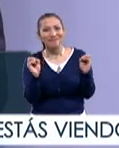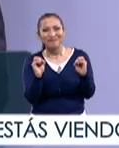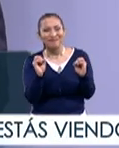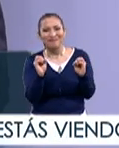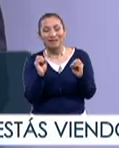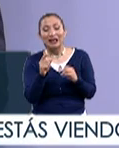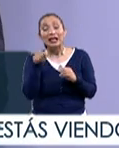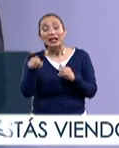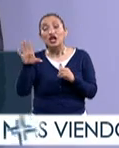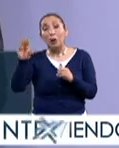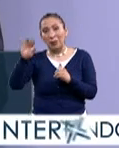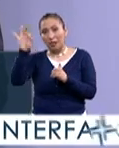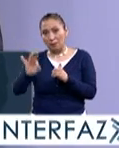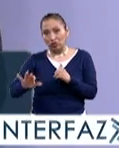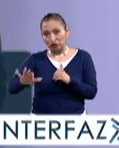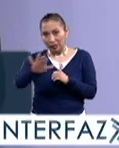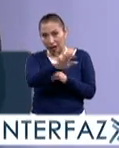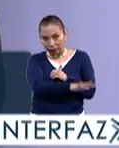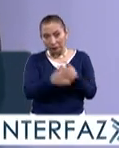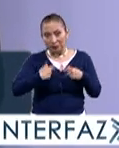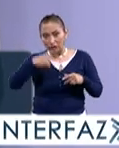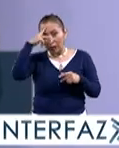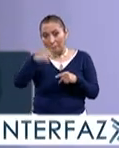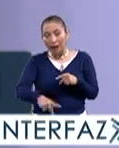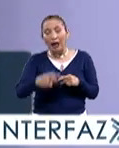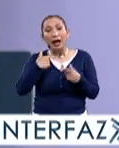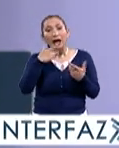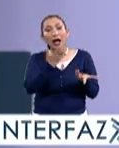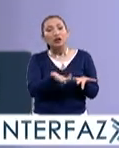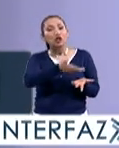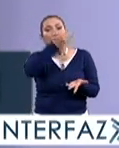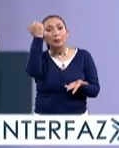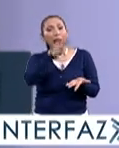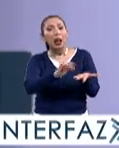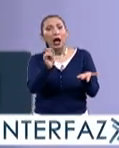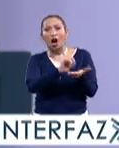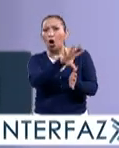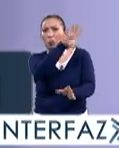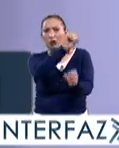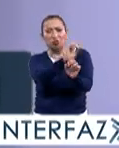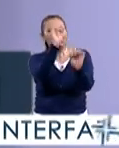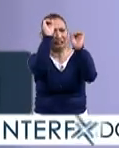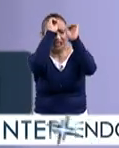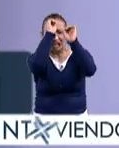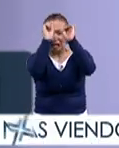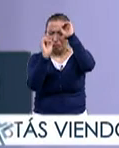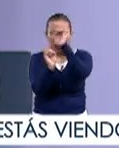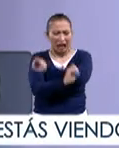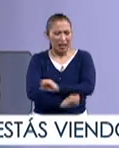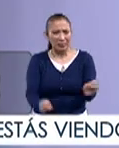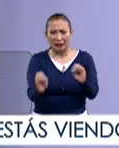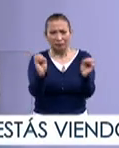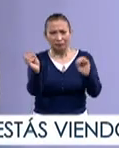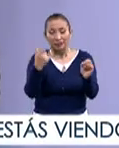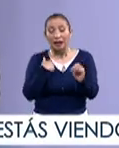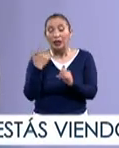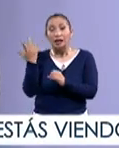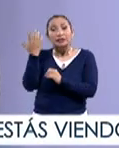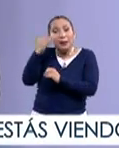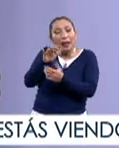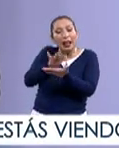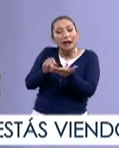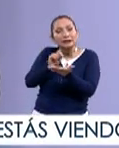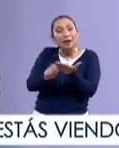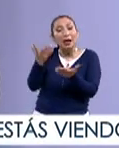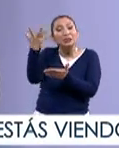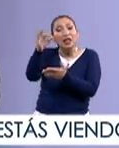Y el 90% de los mexicanos eran analfabetos totales. Y solo eran alfabetos